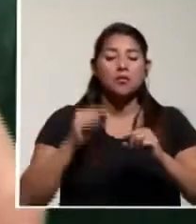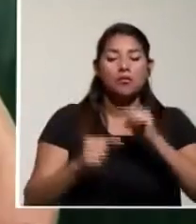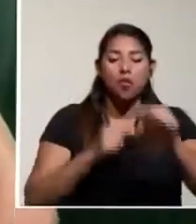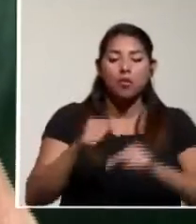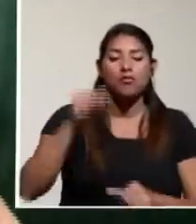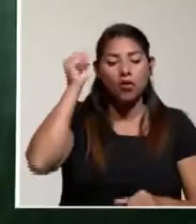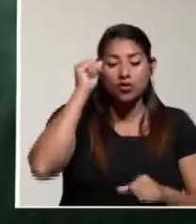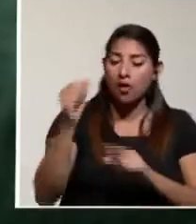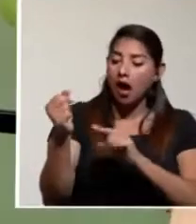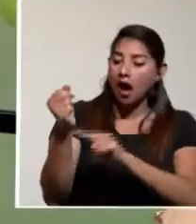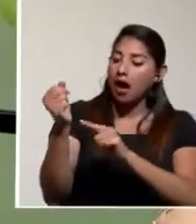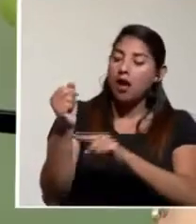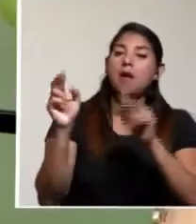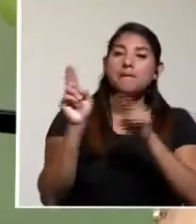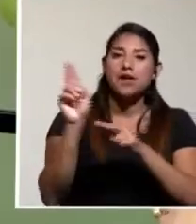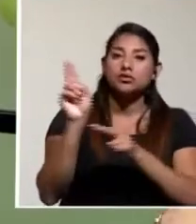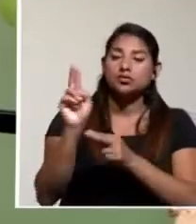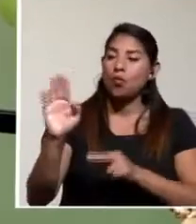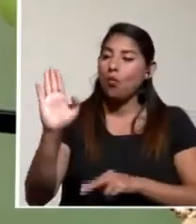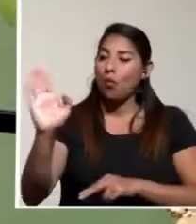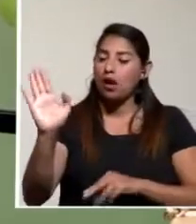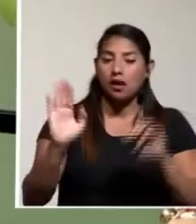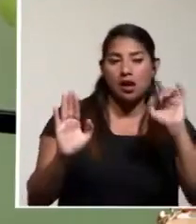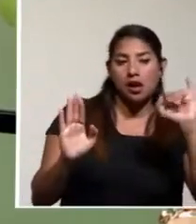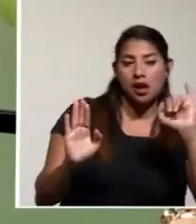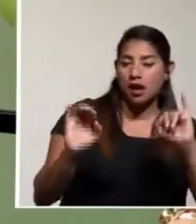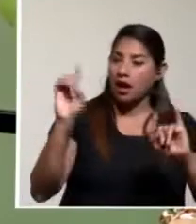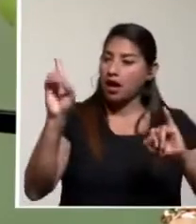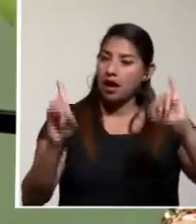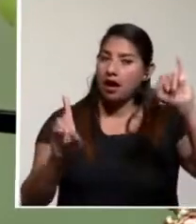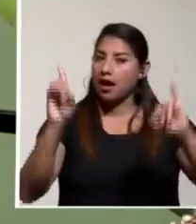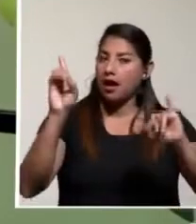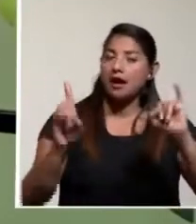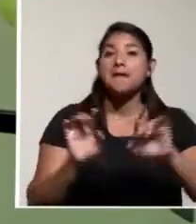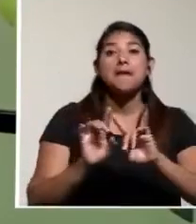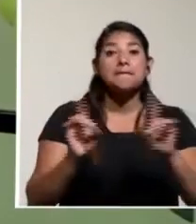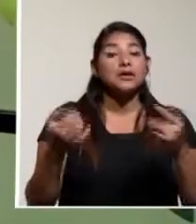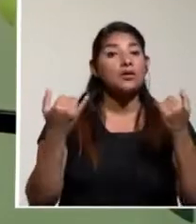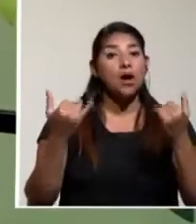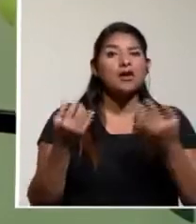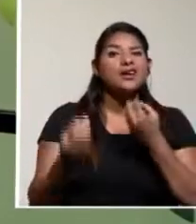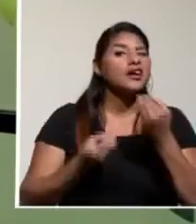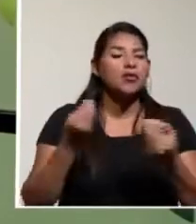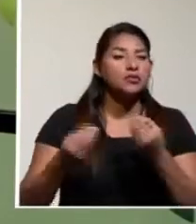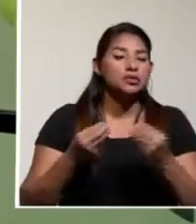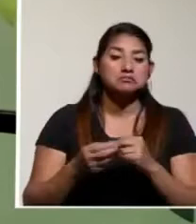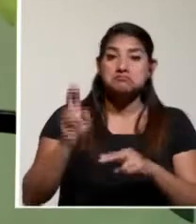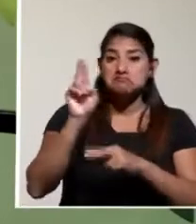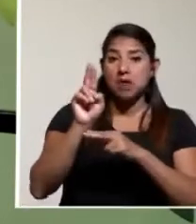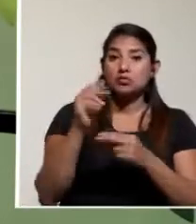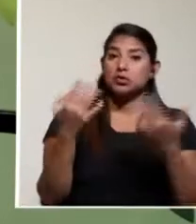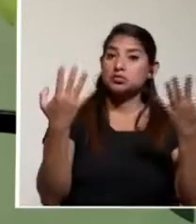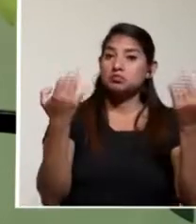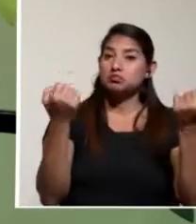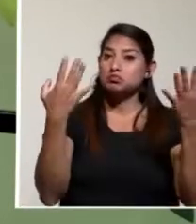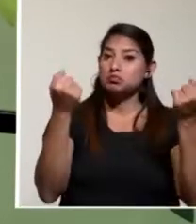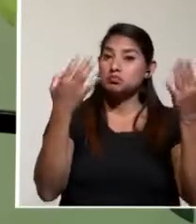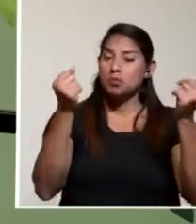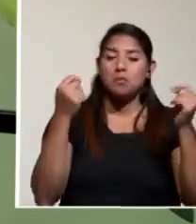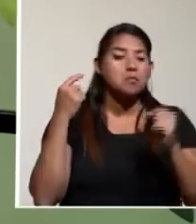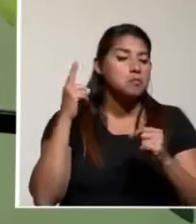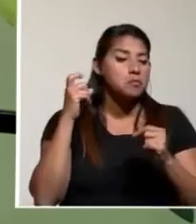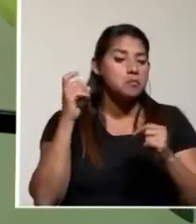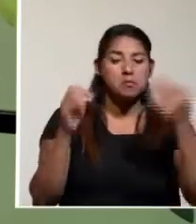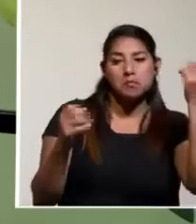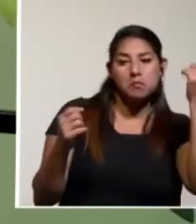ir reconociendo cómo se llama cuál o tal lado, ¿verdad? Pero por ahora vamos a usarlo en los dos para que se escuche un